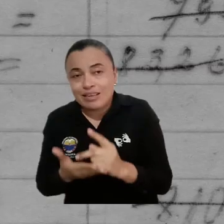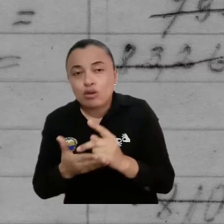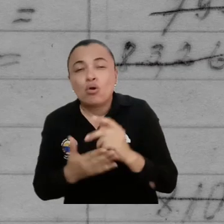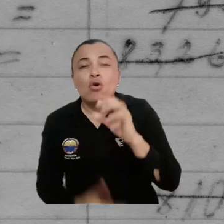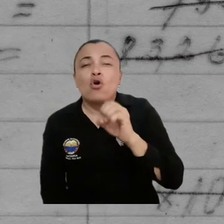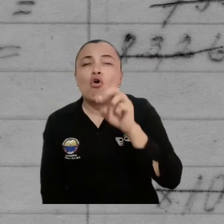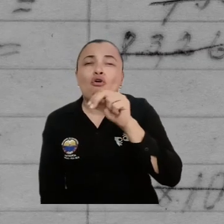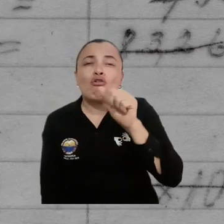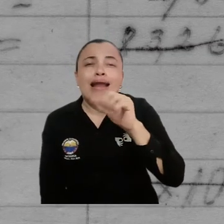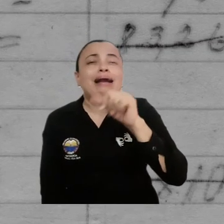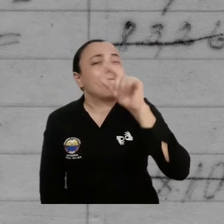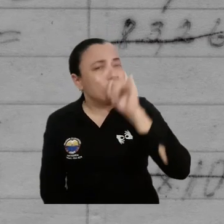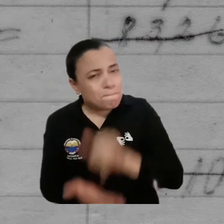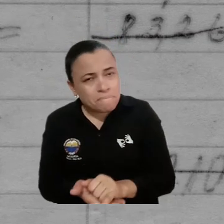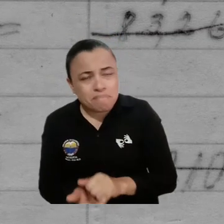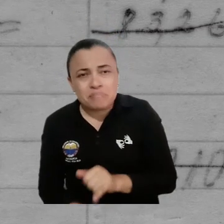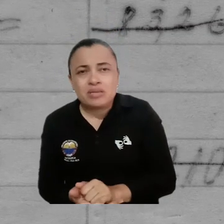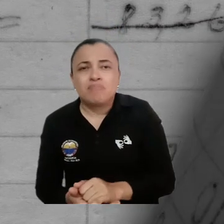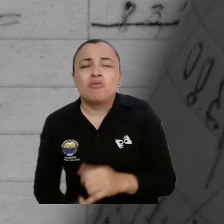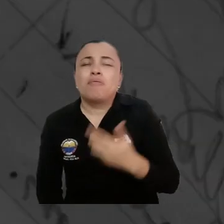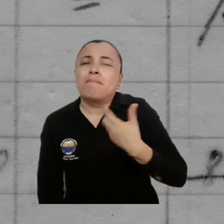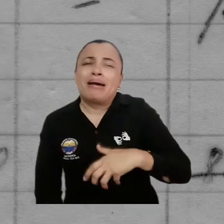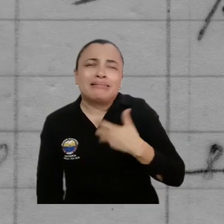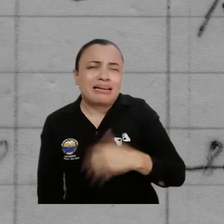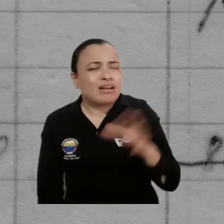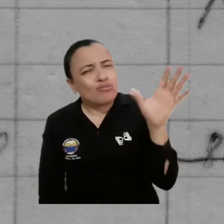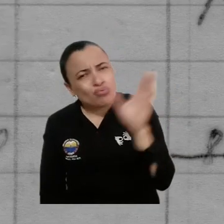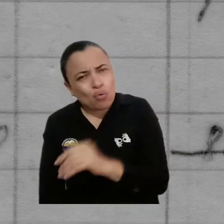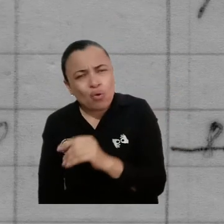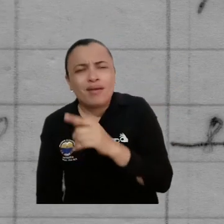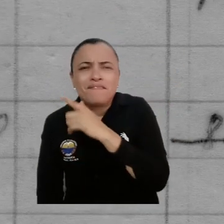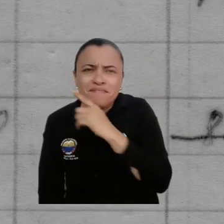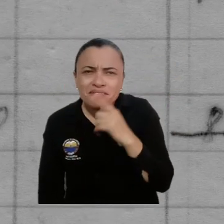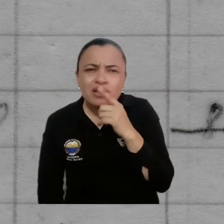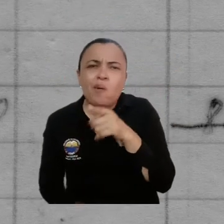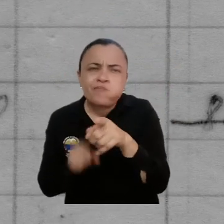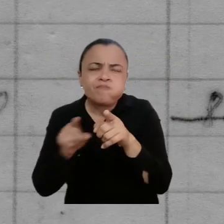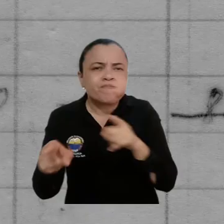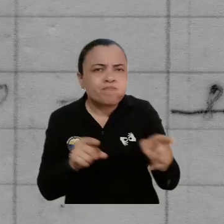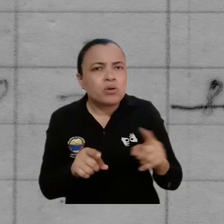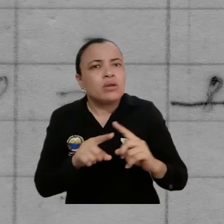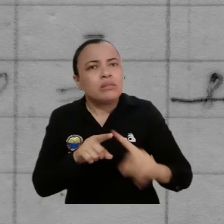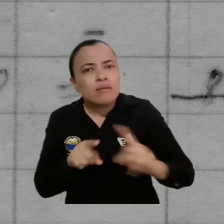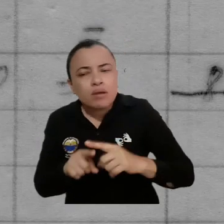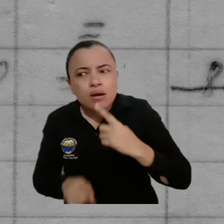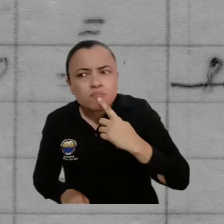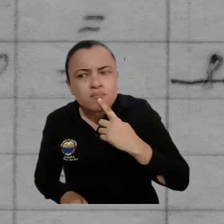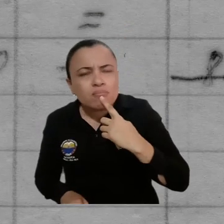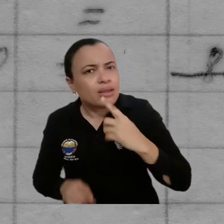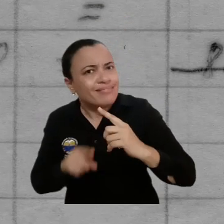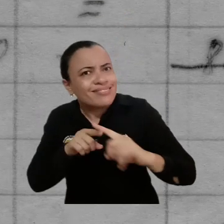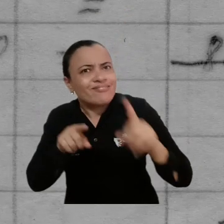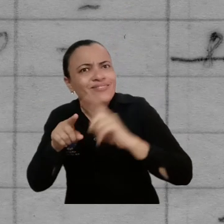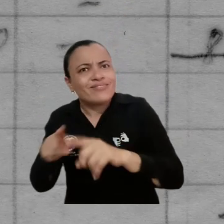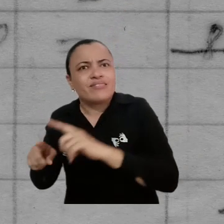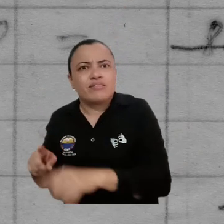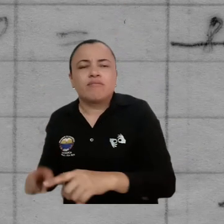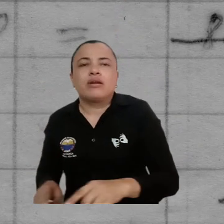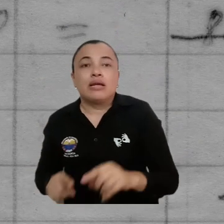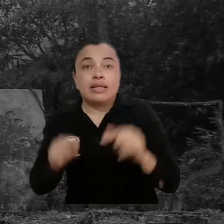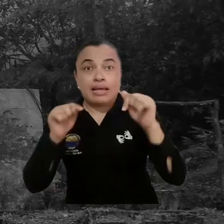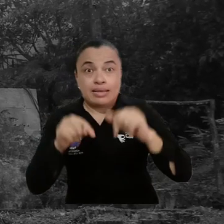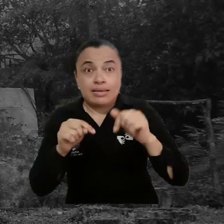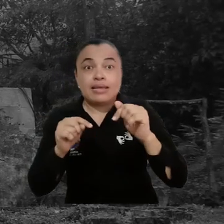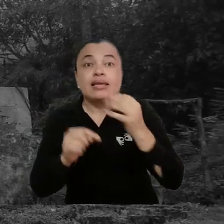también era lo mismo. La finca Manzanares, todas esas fincas eran muy diferentes al café, y eso que teníamos era un café, el